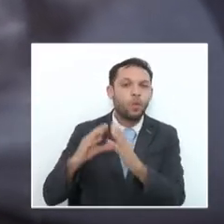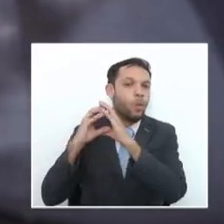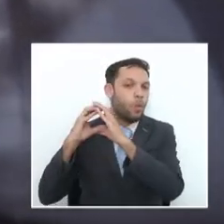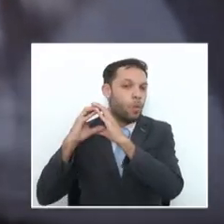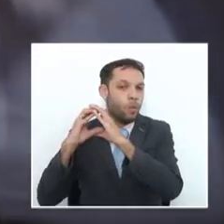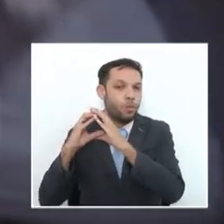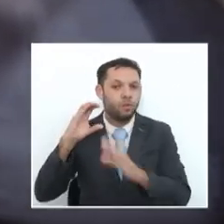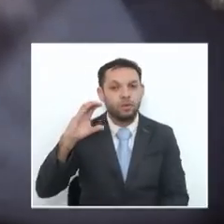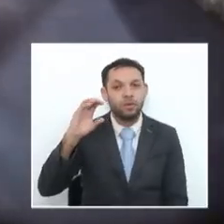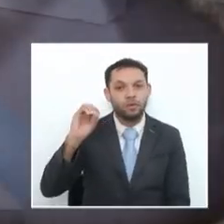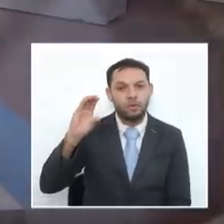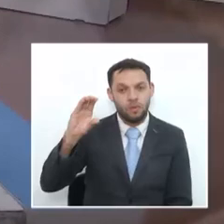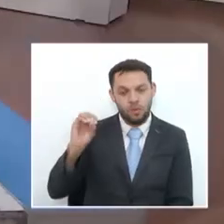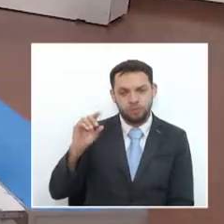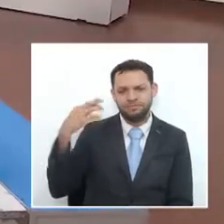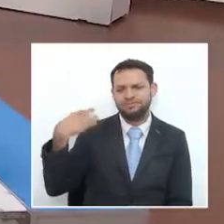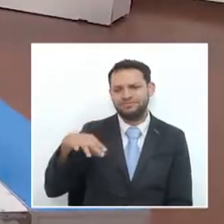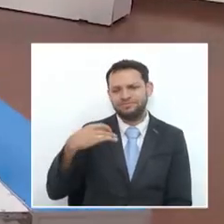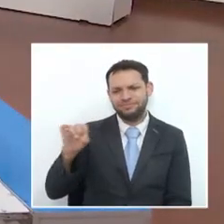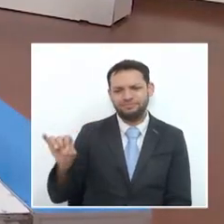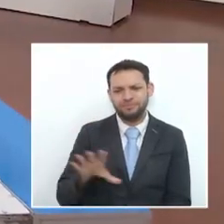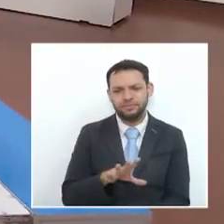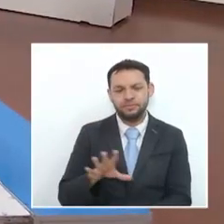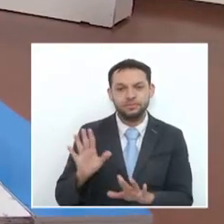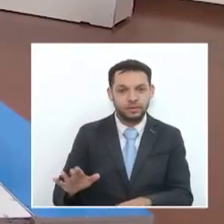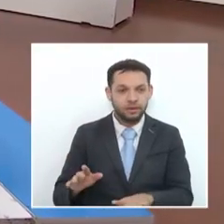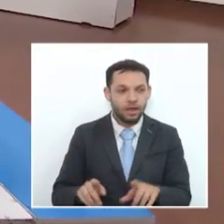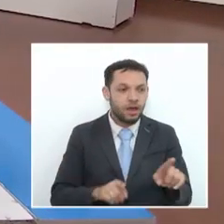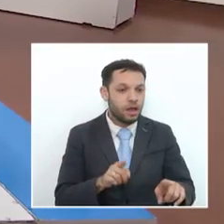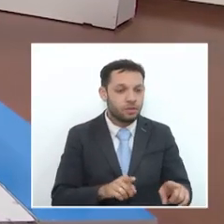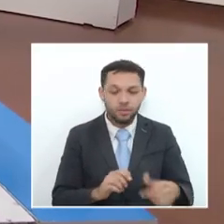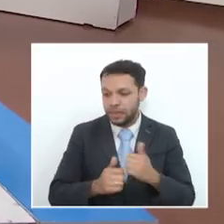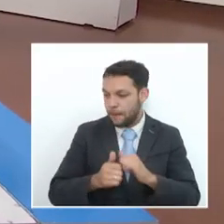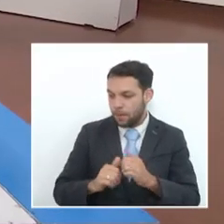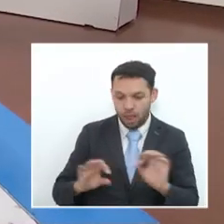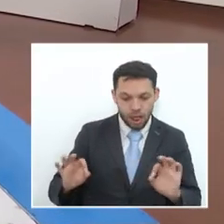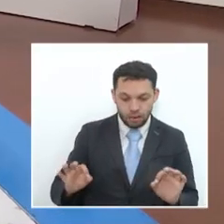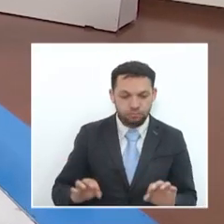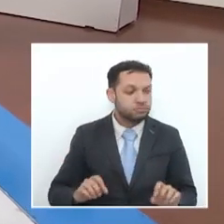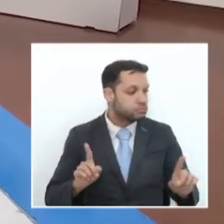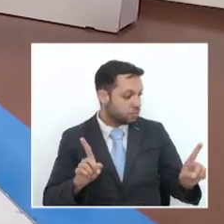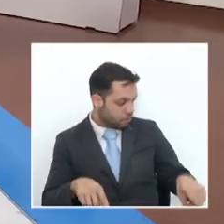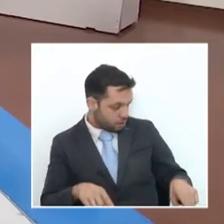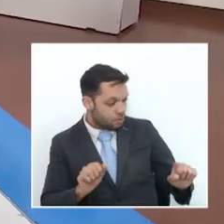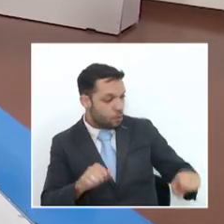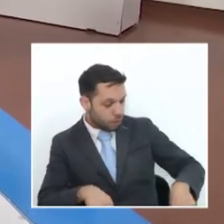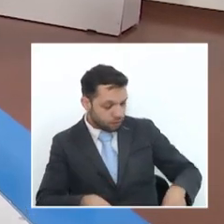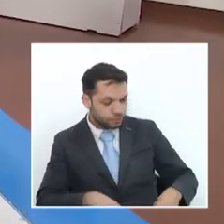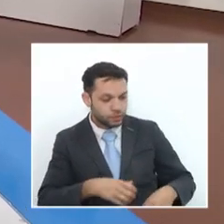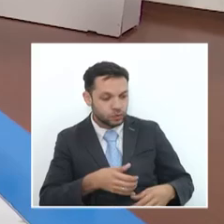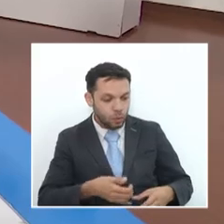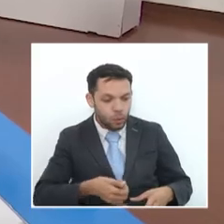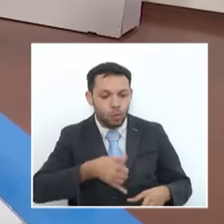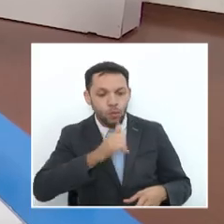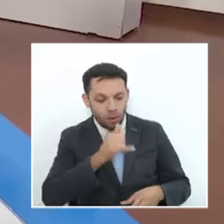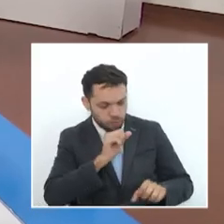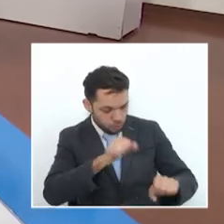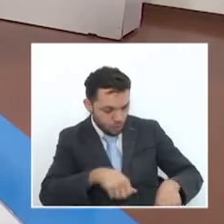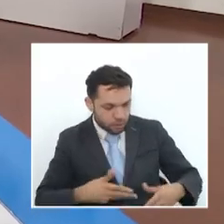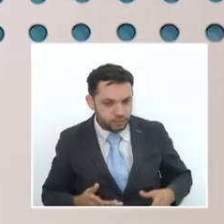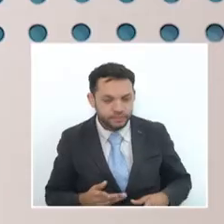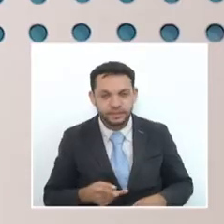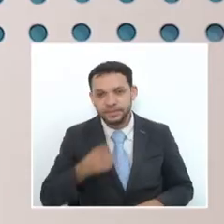batido súper maravilloso. ¿Y las personas que no hacen deporte? También es que es un alimento. Porque es que usted dice, mi